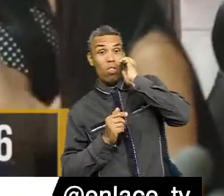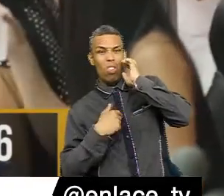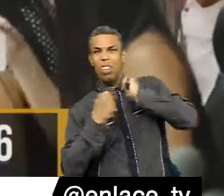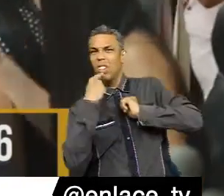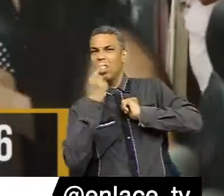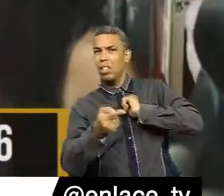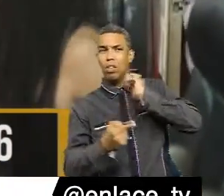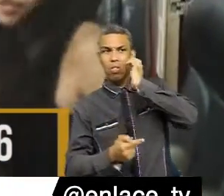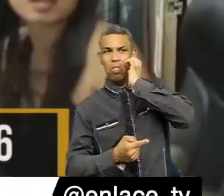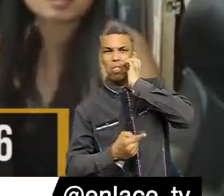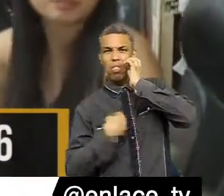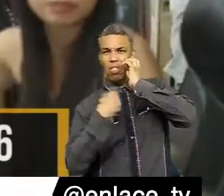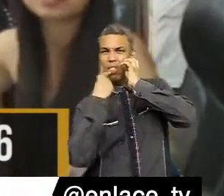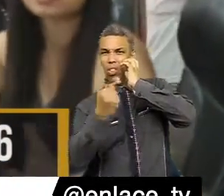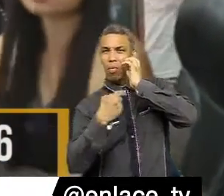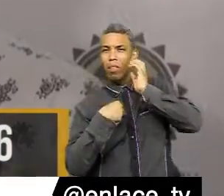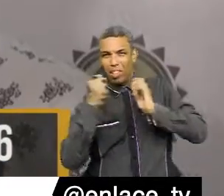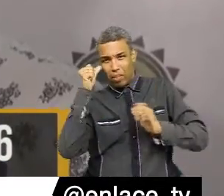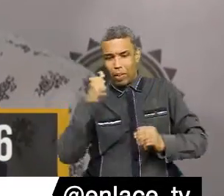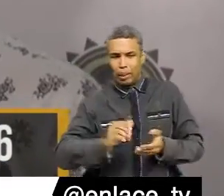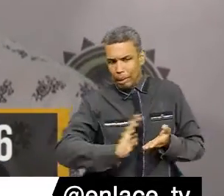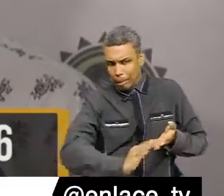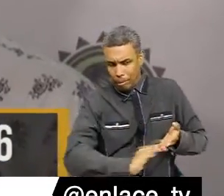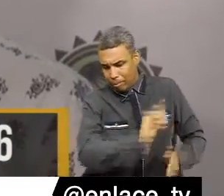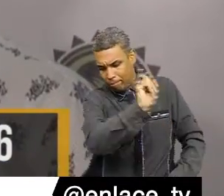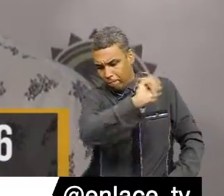falta de quórum. Y se presentaron algunas